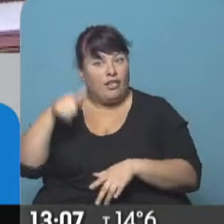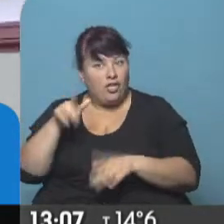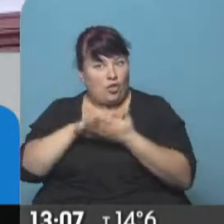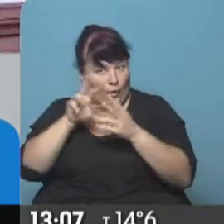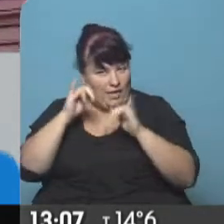la materia